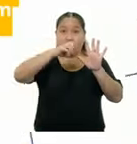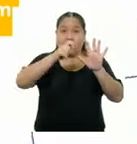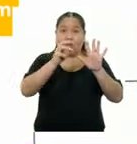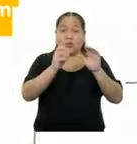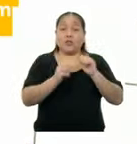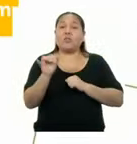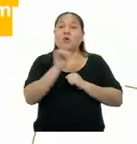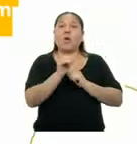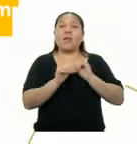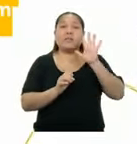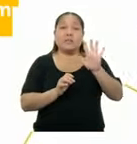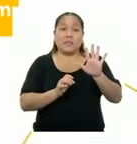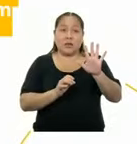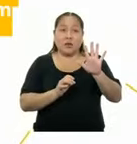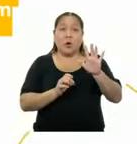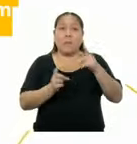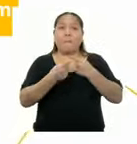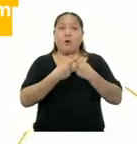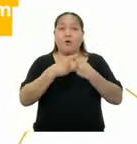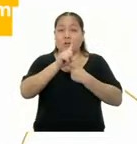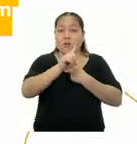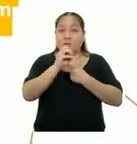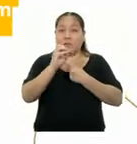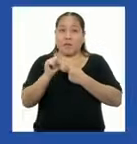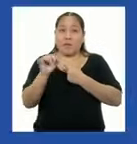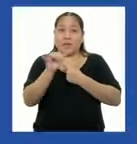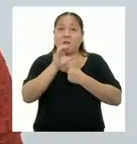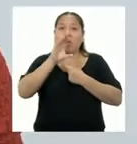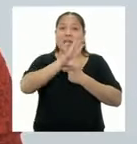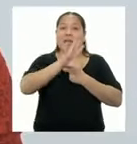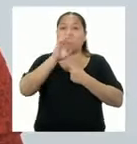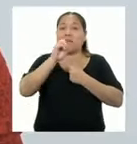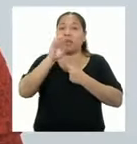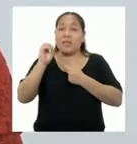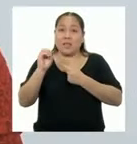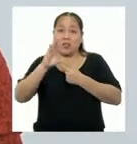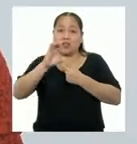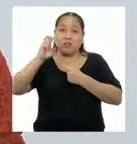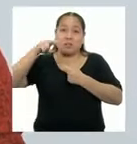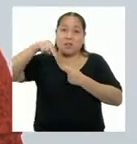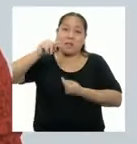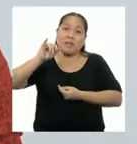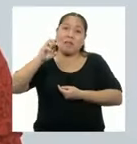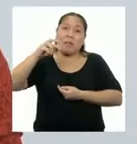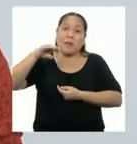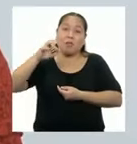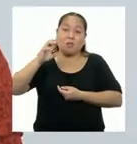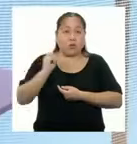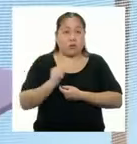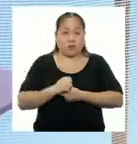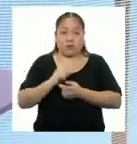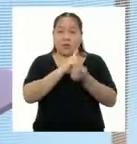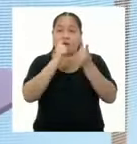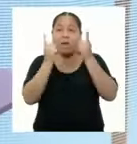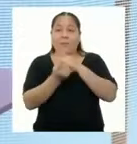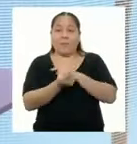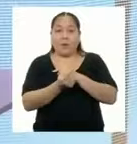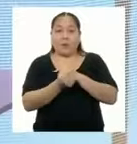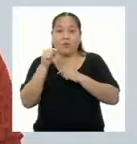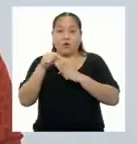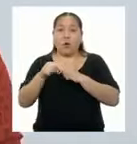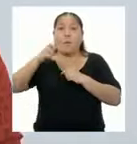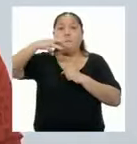a 500 centímetros. Y el mismo procedimiento es para convertir de un múltiplo a un